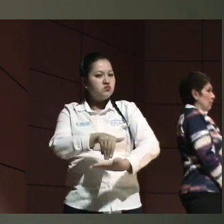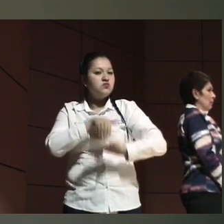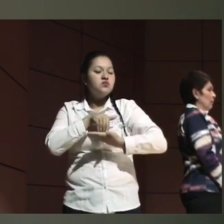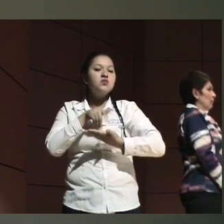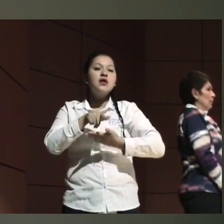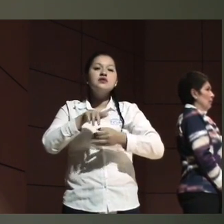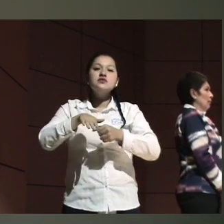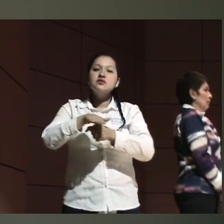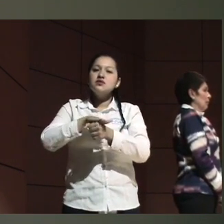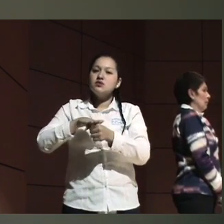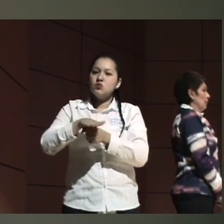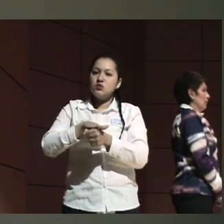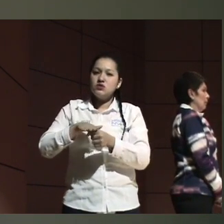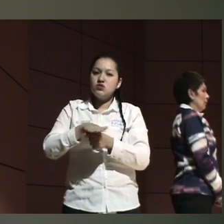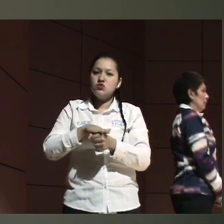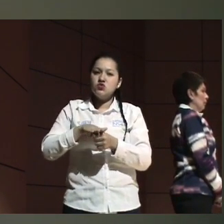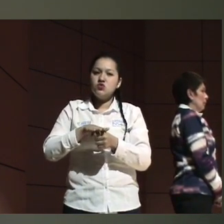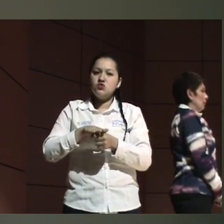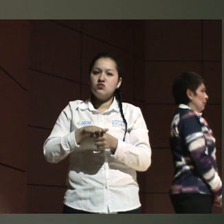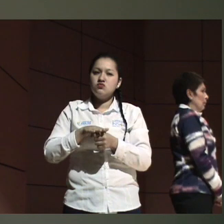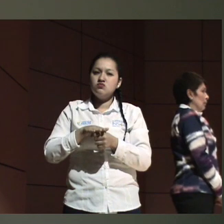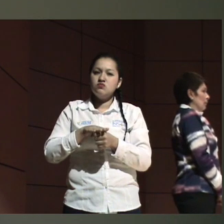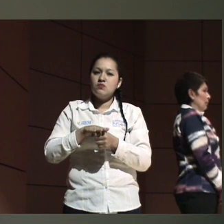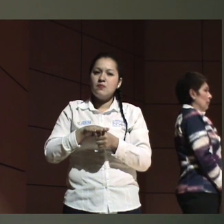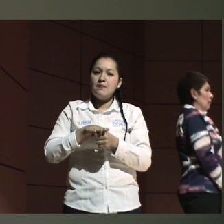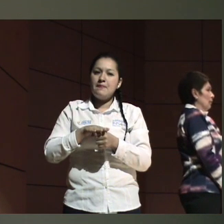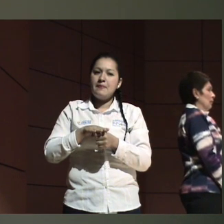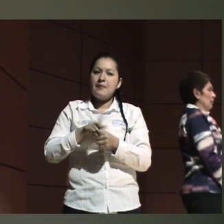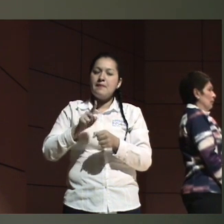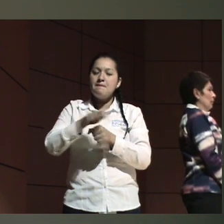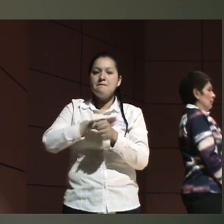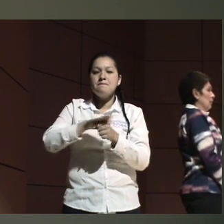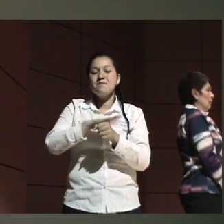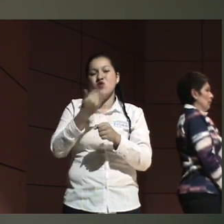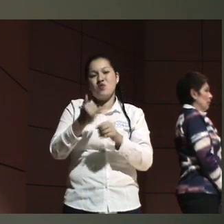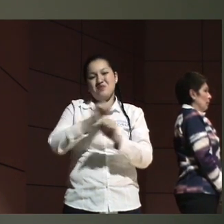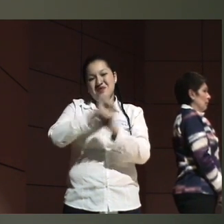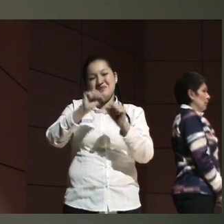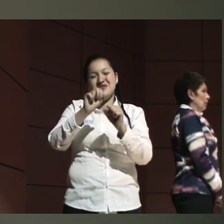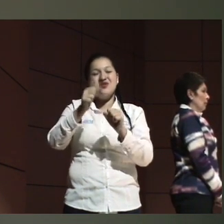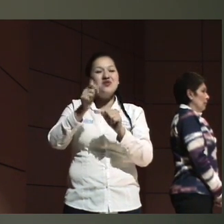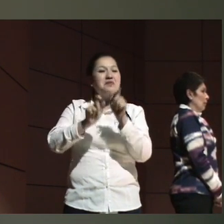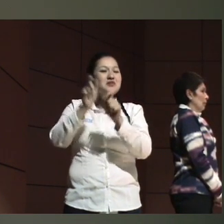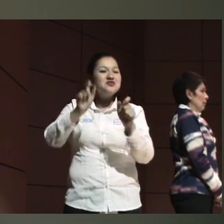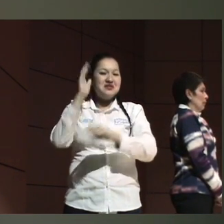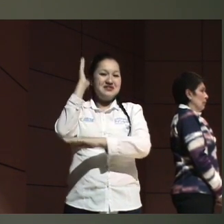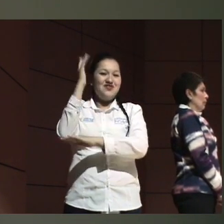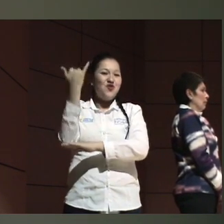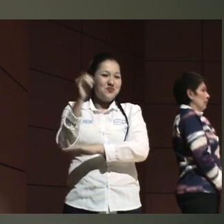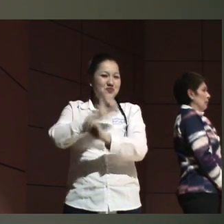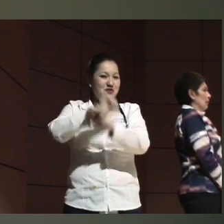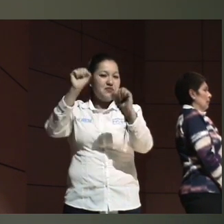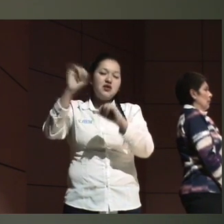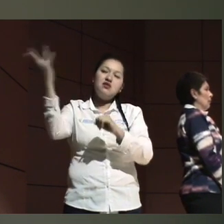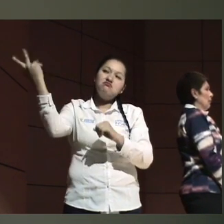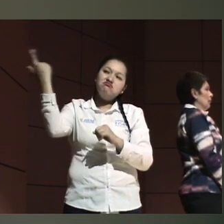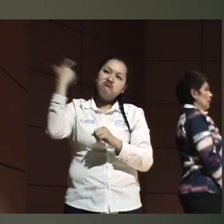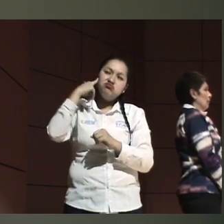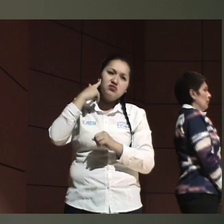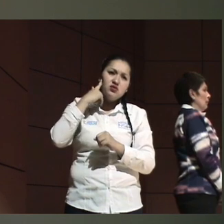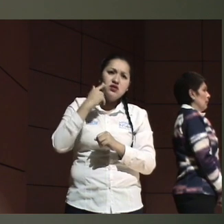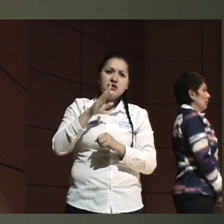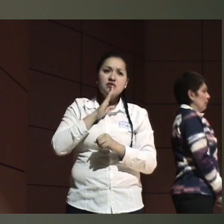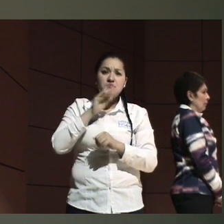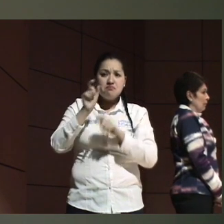y algo que criticaban incluso que algunos colegas comentaban esta mañana frente al hecho de que esto no pueden